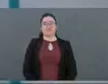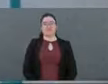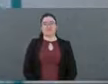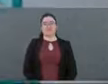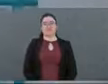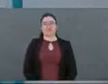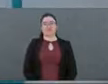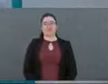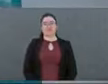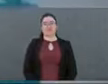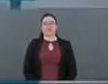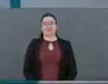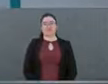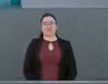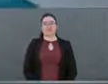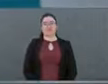que se va a meter ahí.